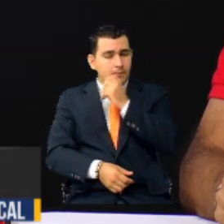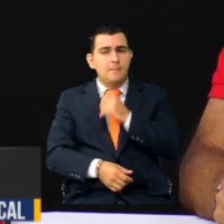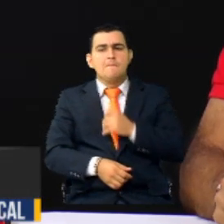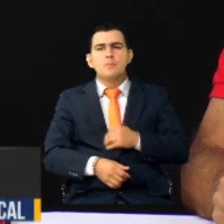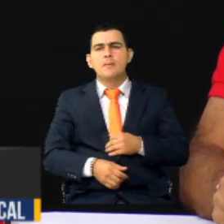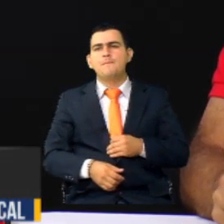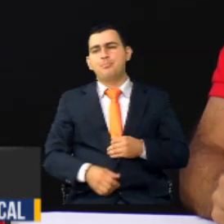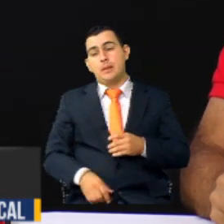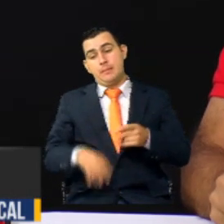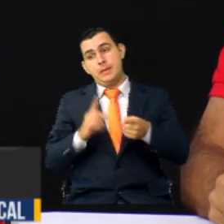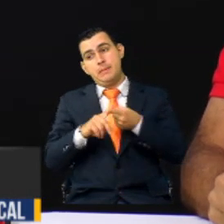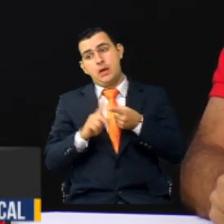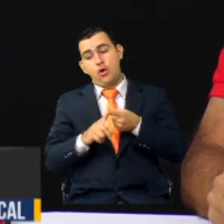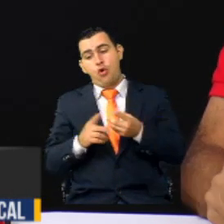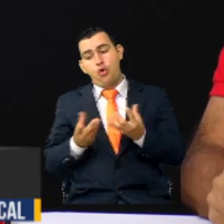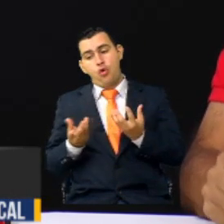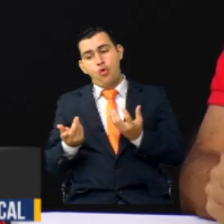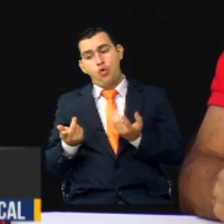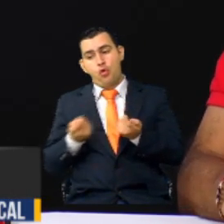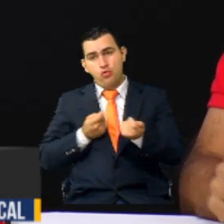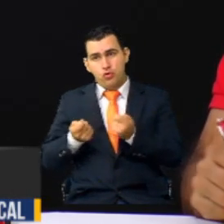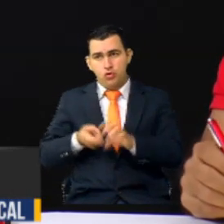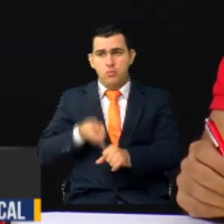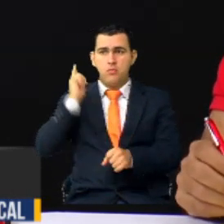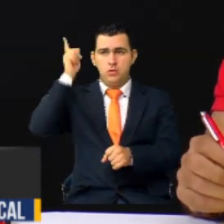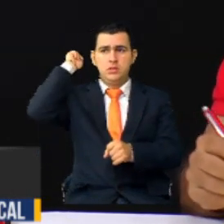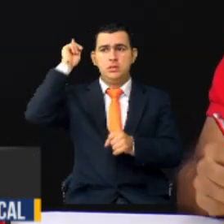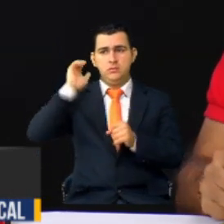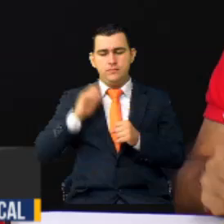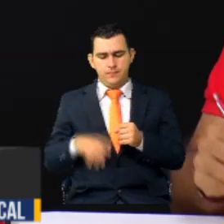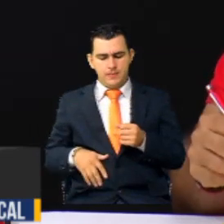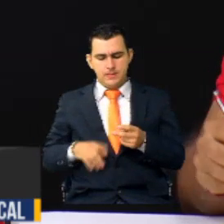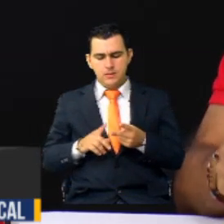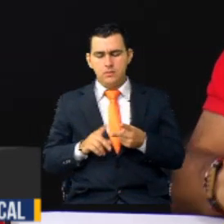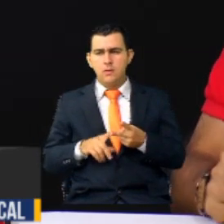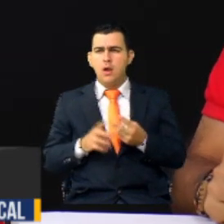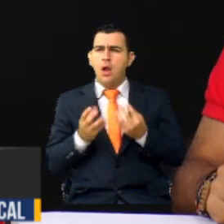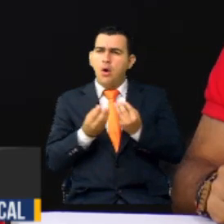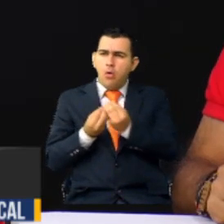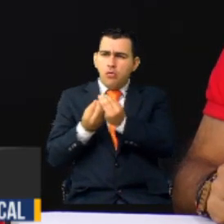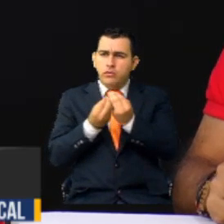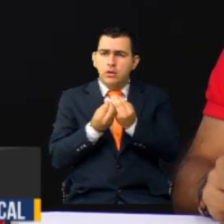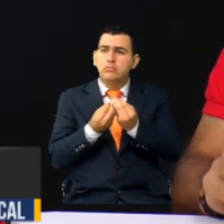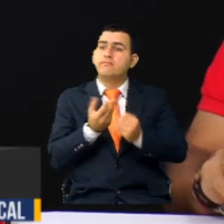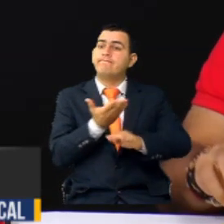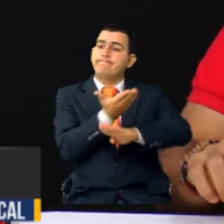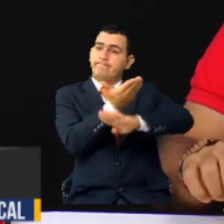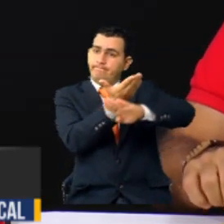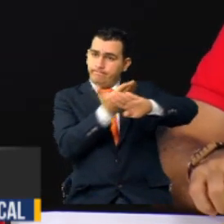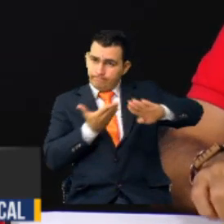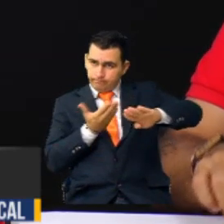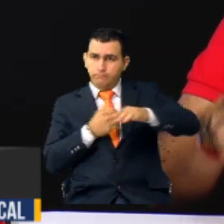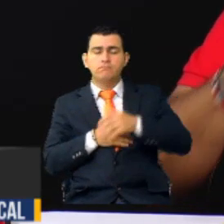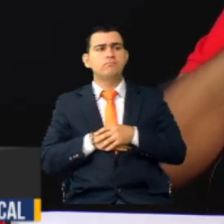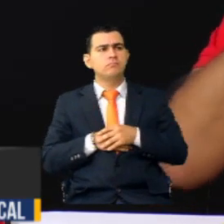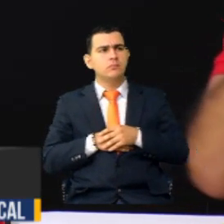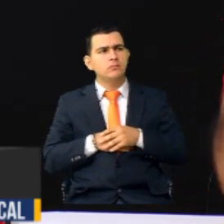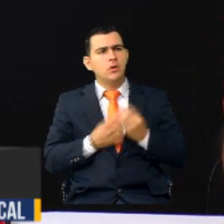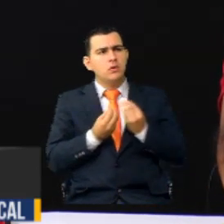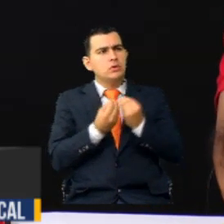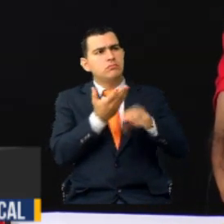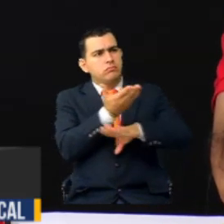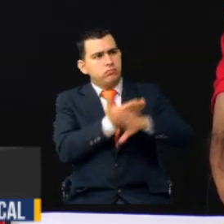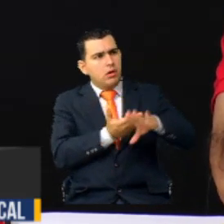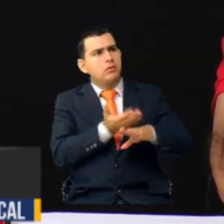político, y además, en algunos momentos, el Consejo exigió que en la eventualidad de unos